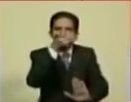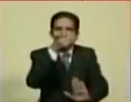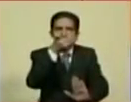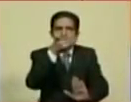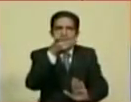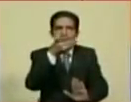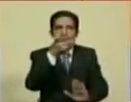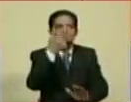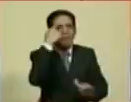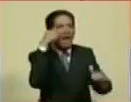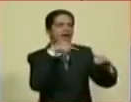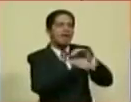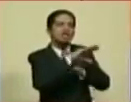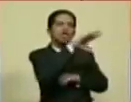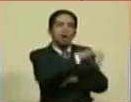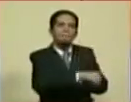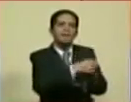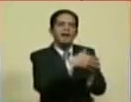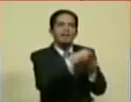divisas especulativas.